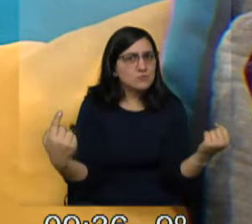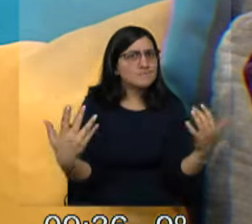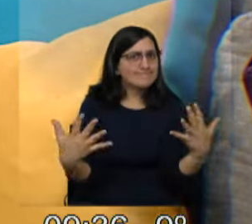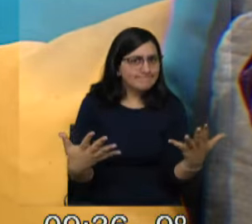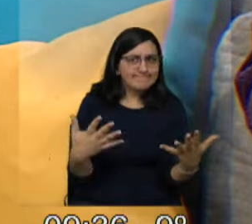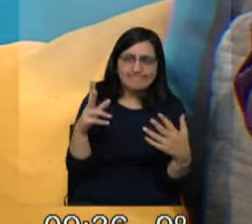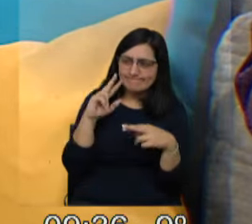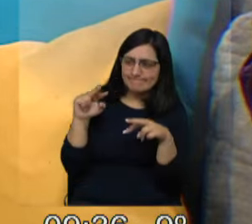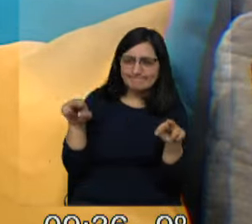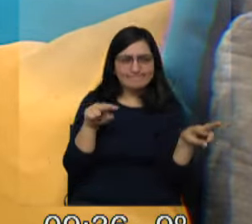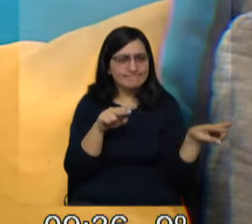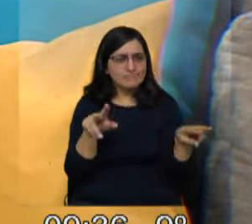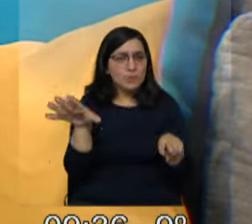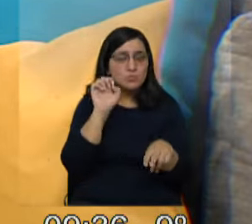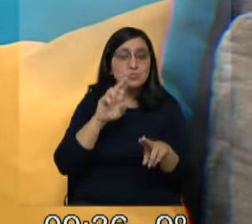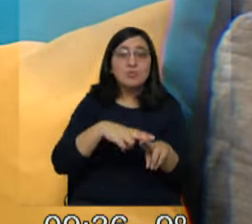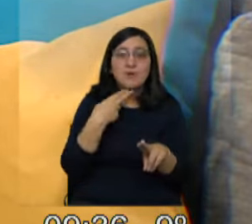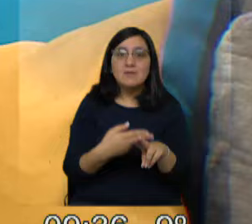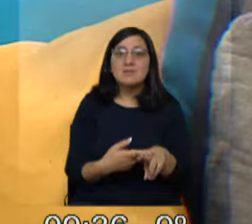Y entonces cuando escuchemos otra vez lo de...